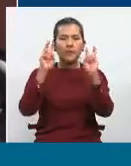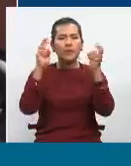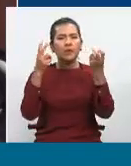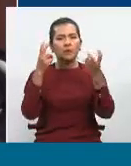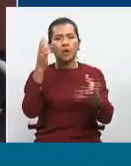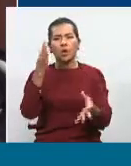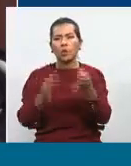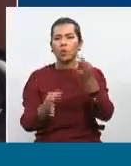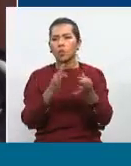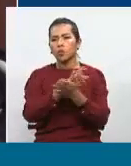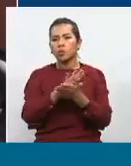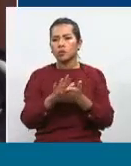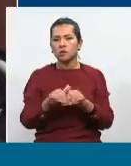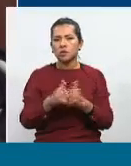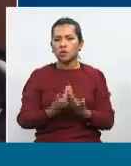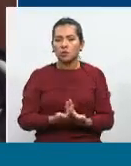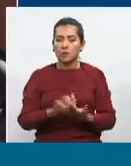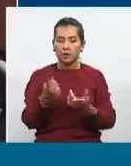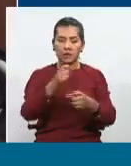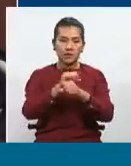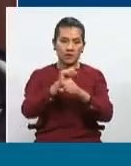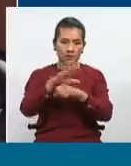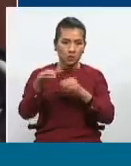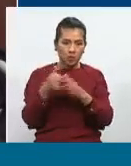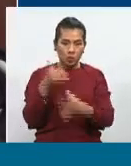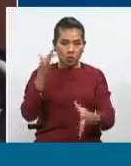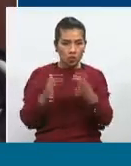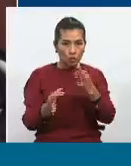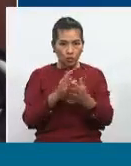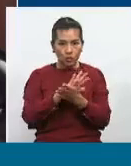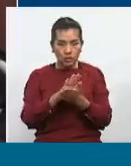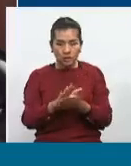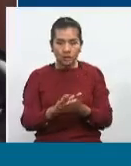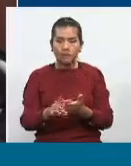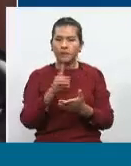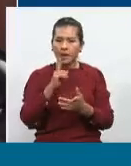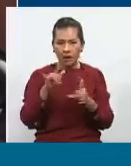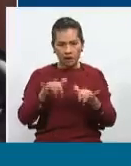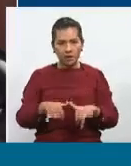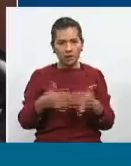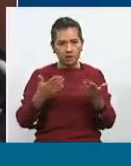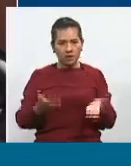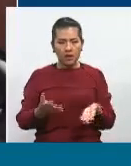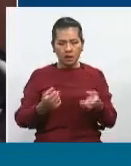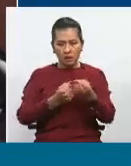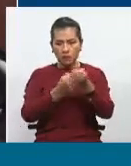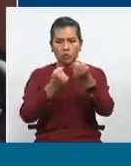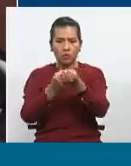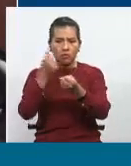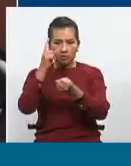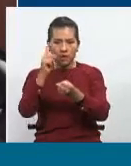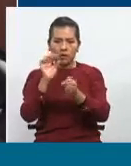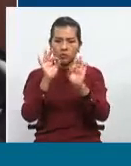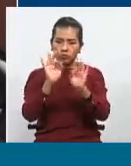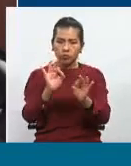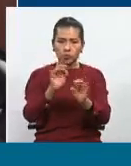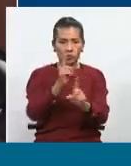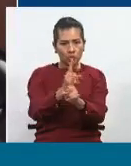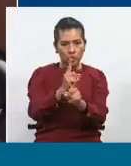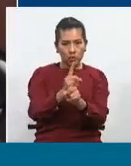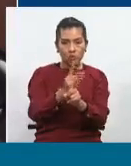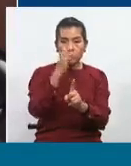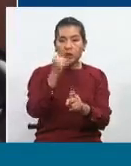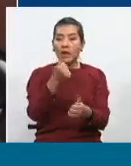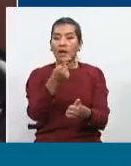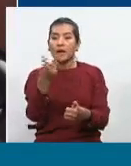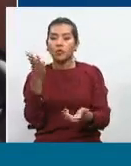justicia, viceministro, ¿los operadores de justicia están colaborando de manera eficiente? Porque parecería que no,